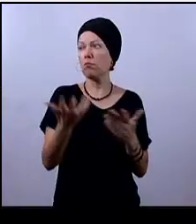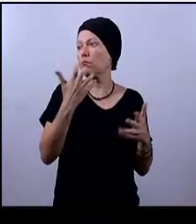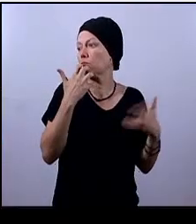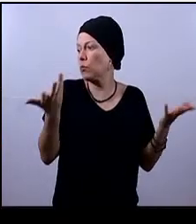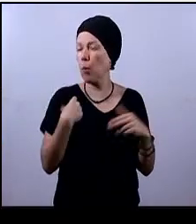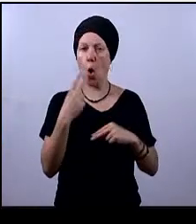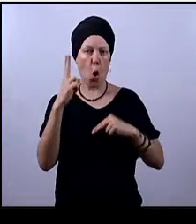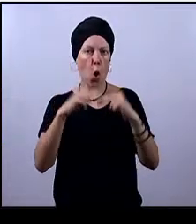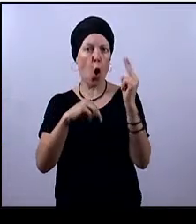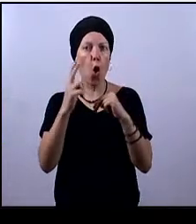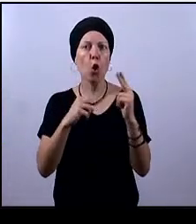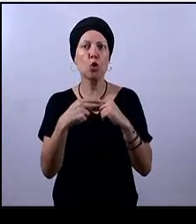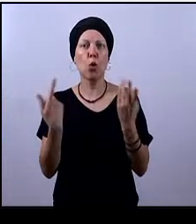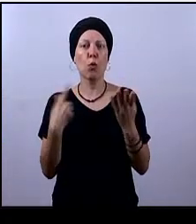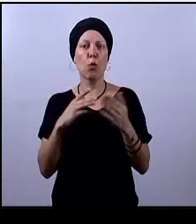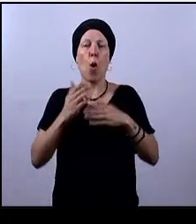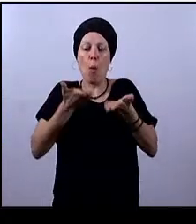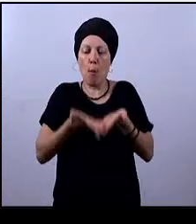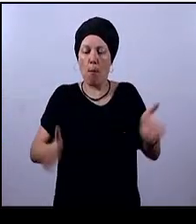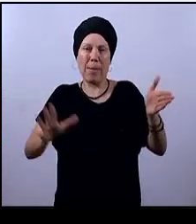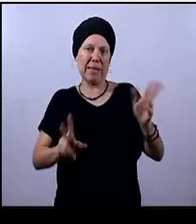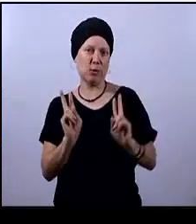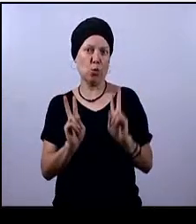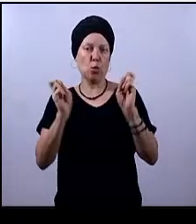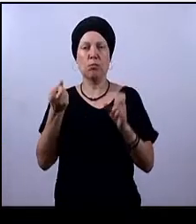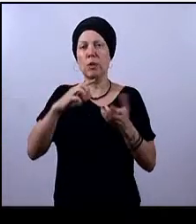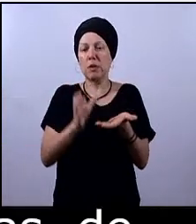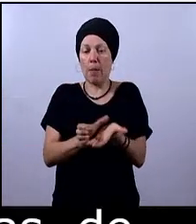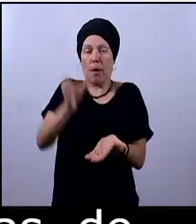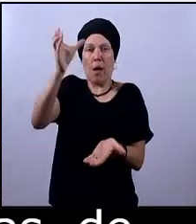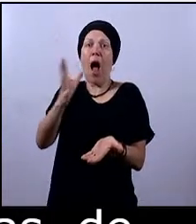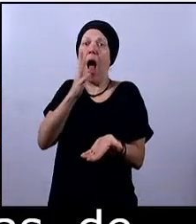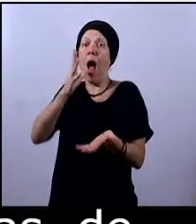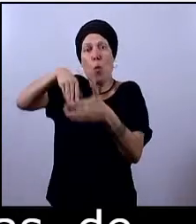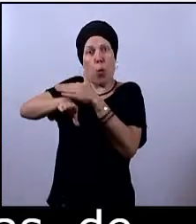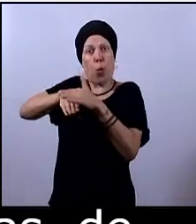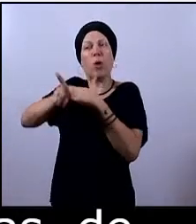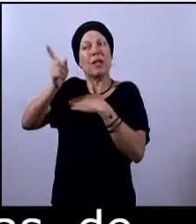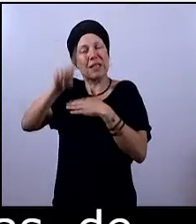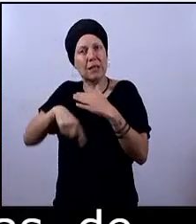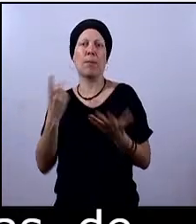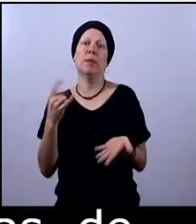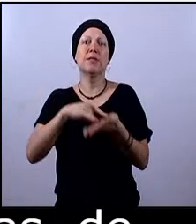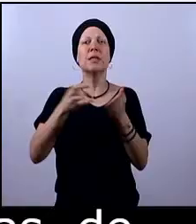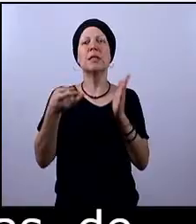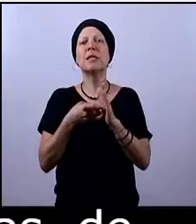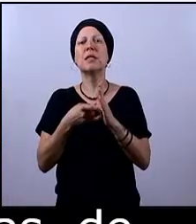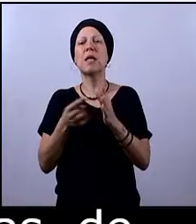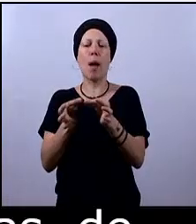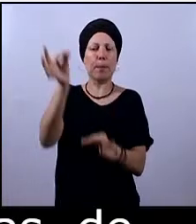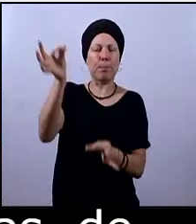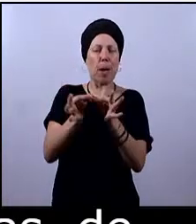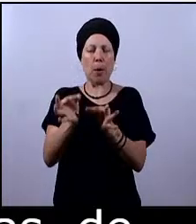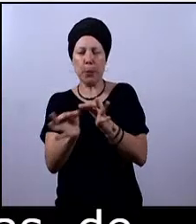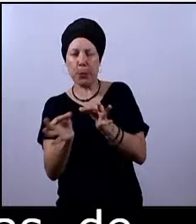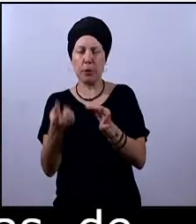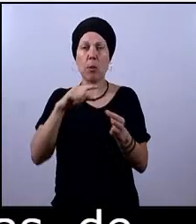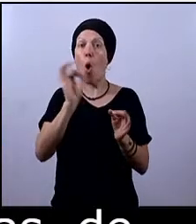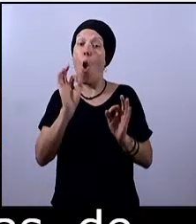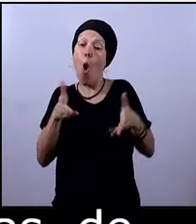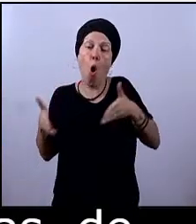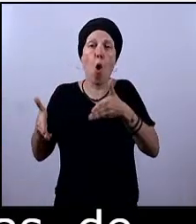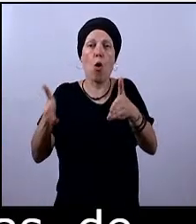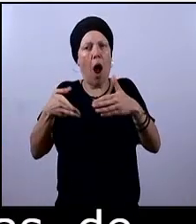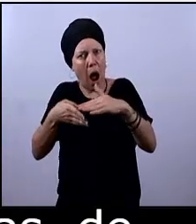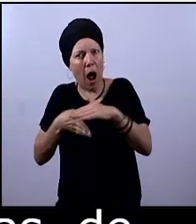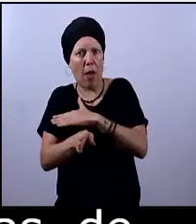la construcción de nuevas balsas, de depósitos de almacenamiento, de sistemas de medición o de caminos de